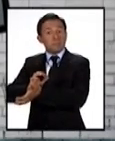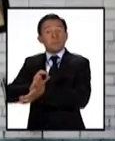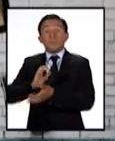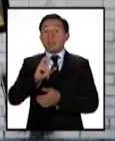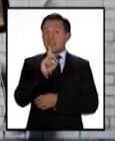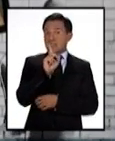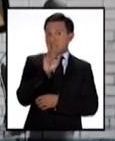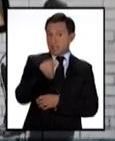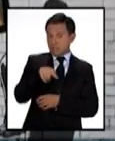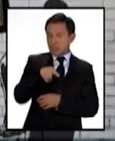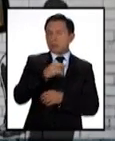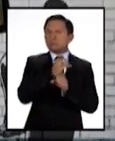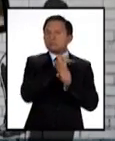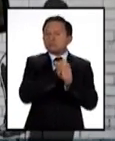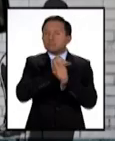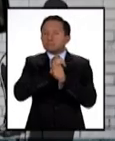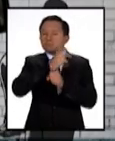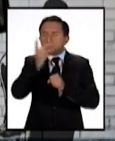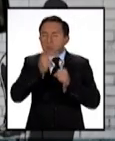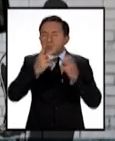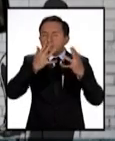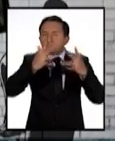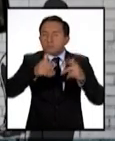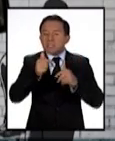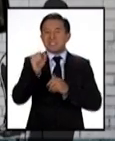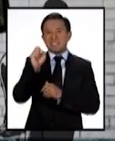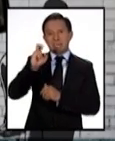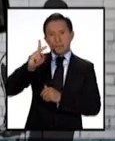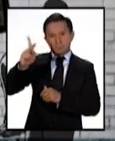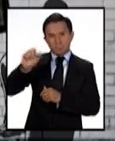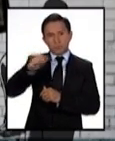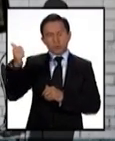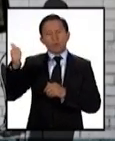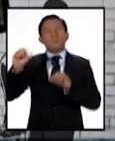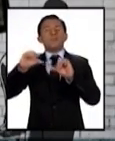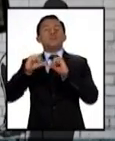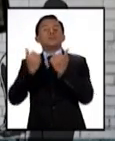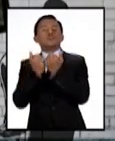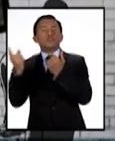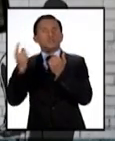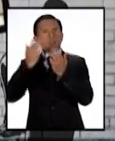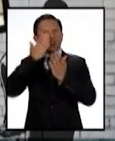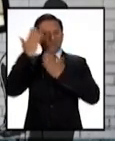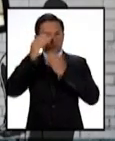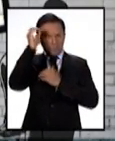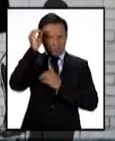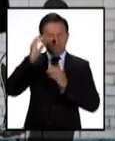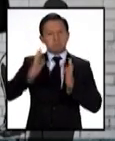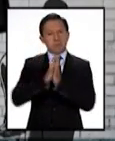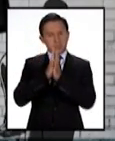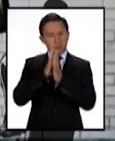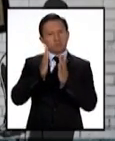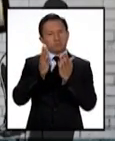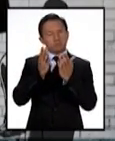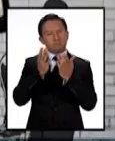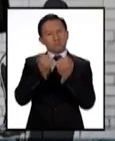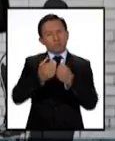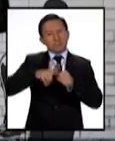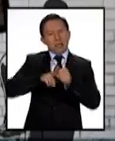el Distrito Federal, preparada por la SEP y la Asociación de Estudios de Opinión y Participación Social, arroja